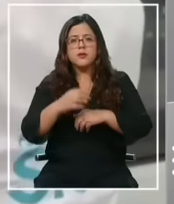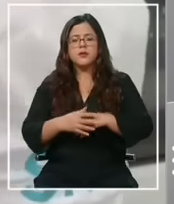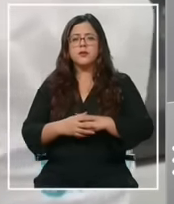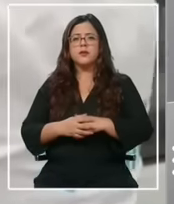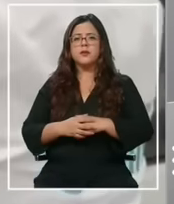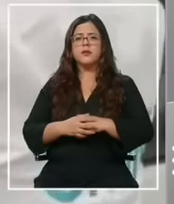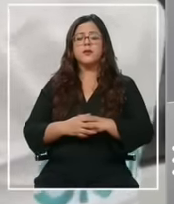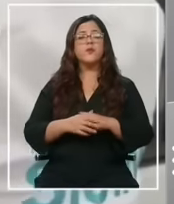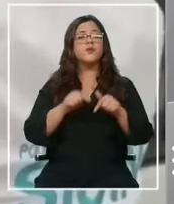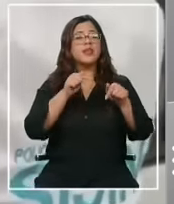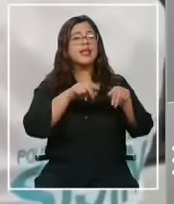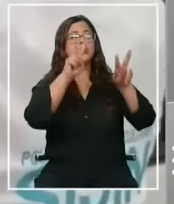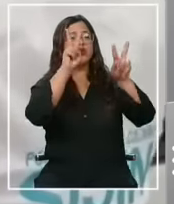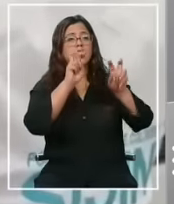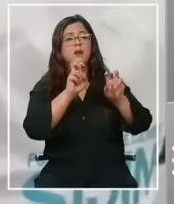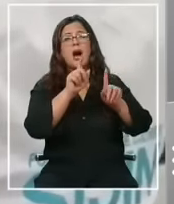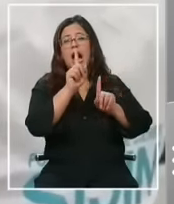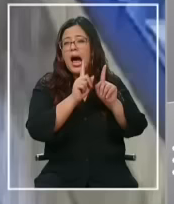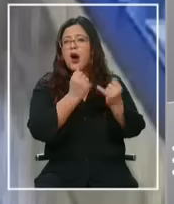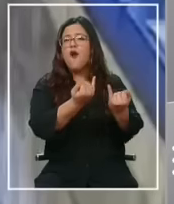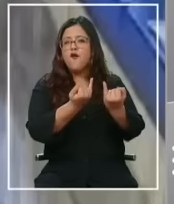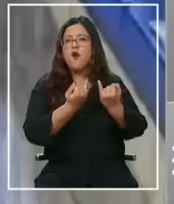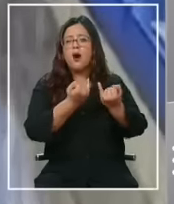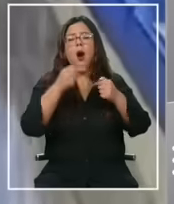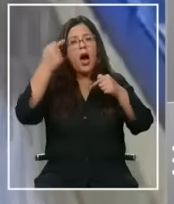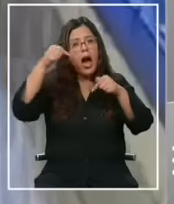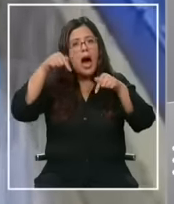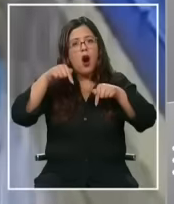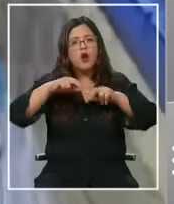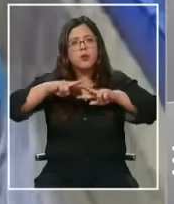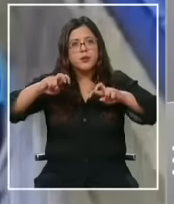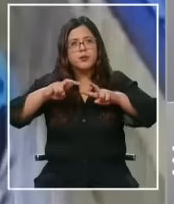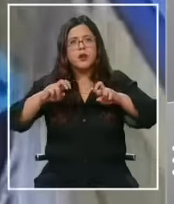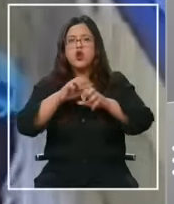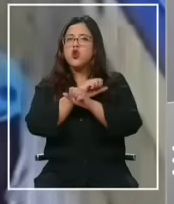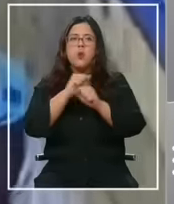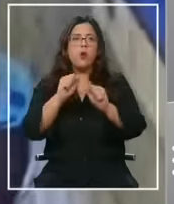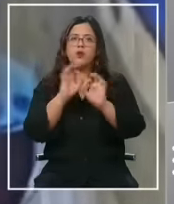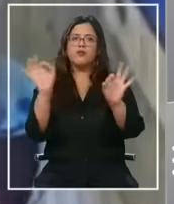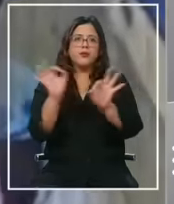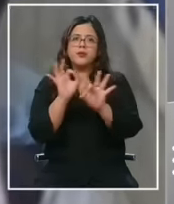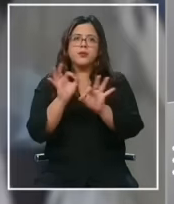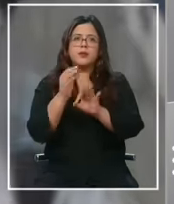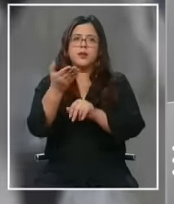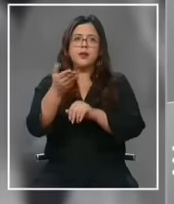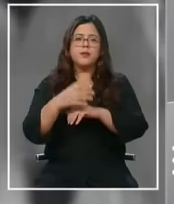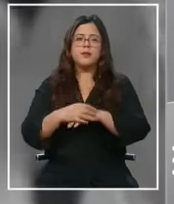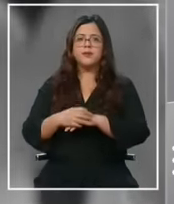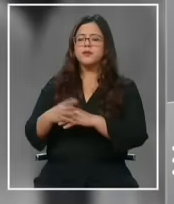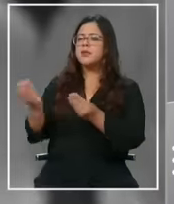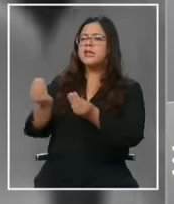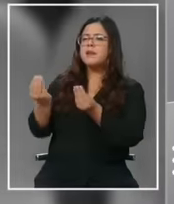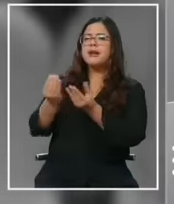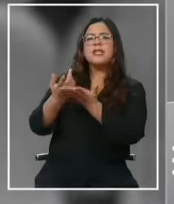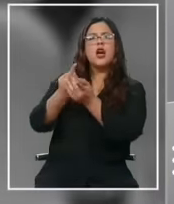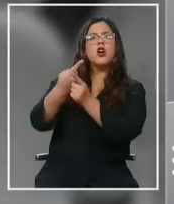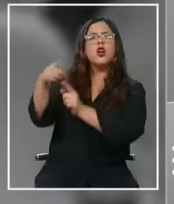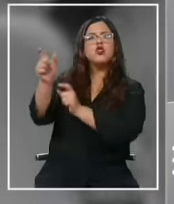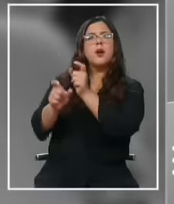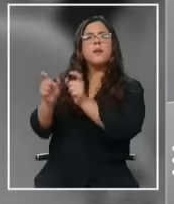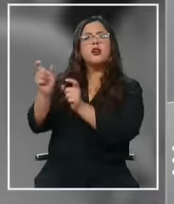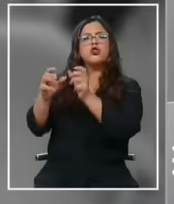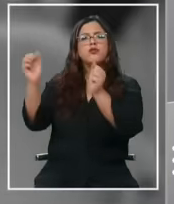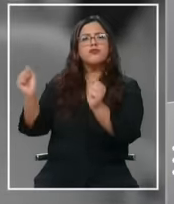Es un punto que tenemos alguna información y que estamos investigando, todavía no se lo podría confirmar. Ya, ¿y qué pasa con el resto del grupo